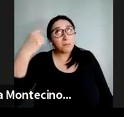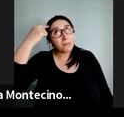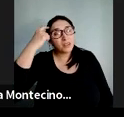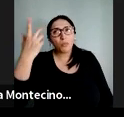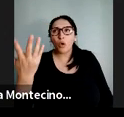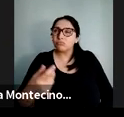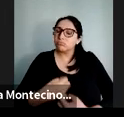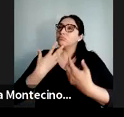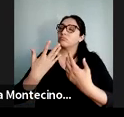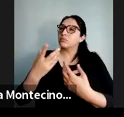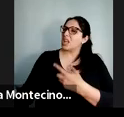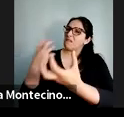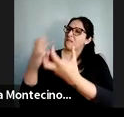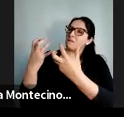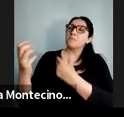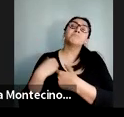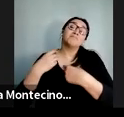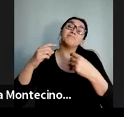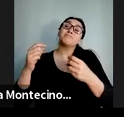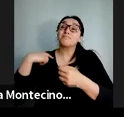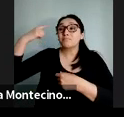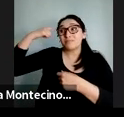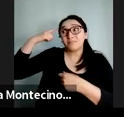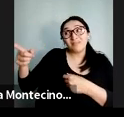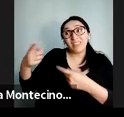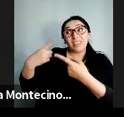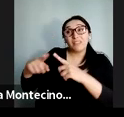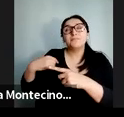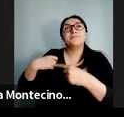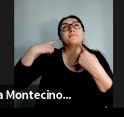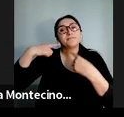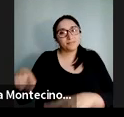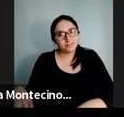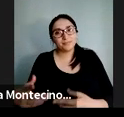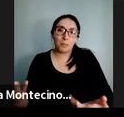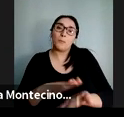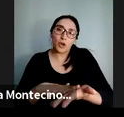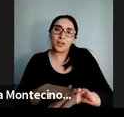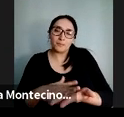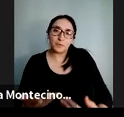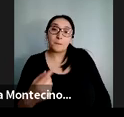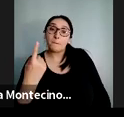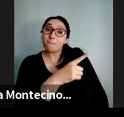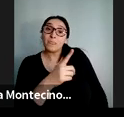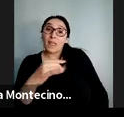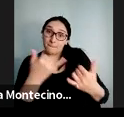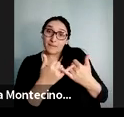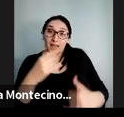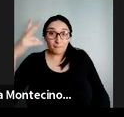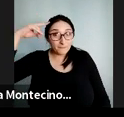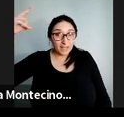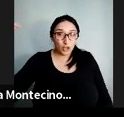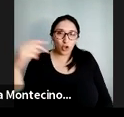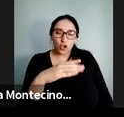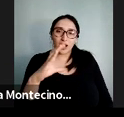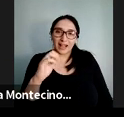frente a este tipo de violencia. Tengo una amiga de México, Candy Rodríguez, que juntas hicimos una colectiva que